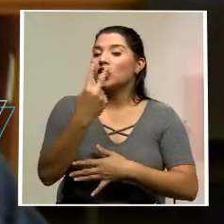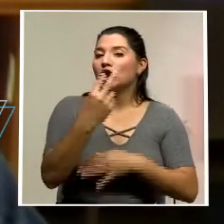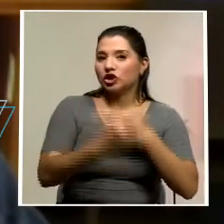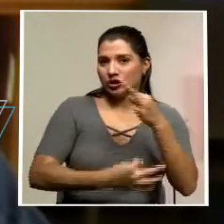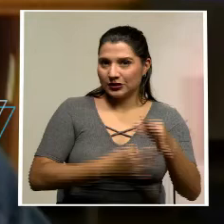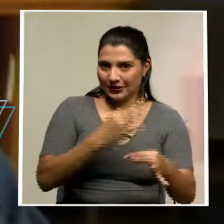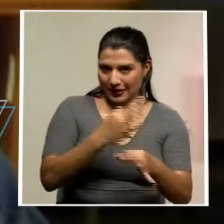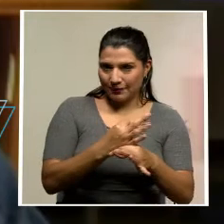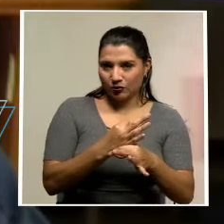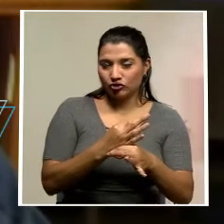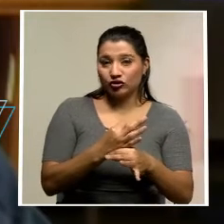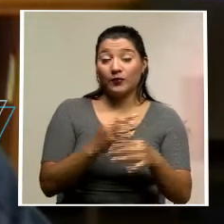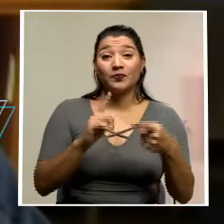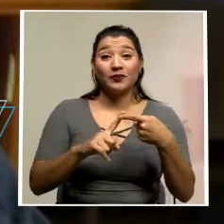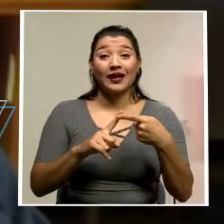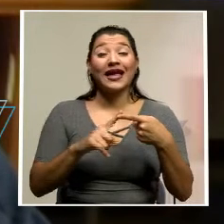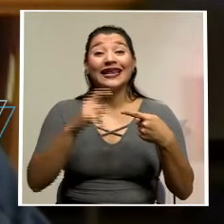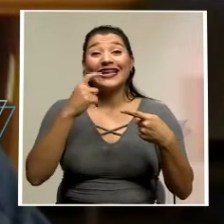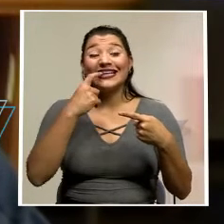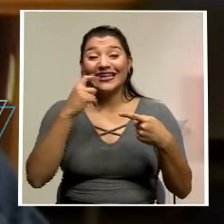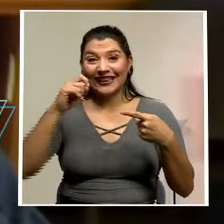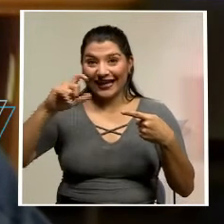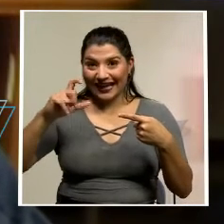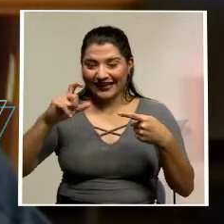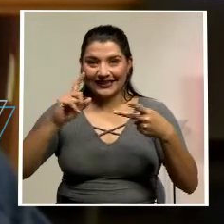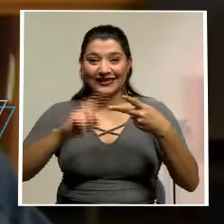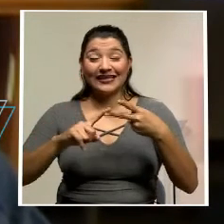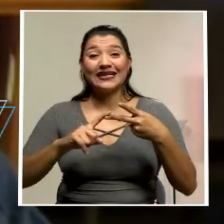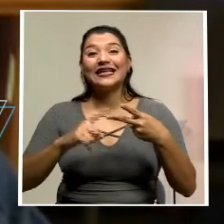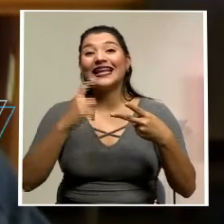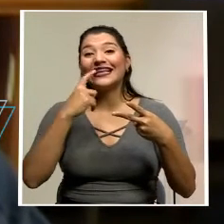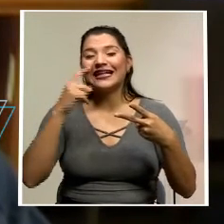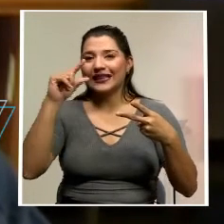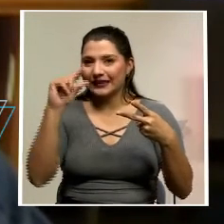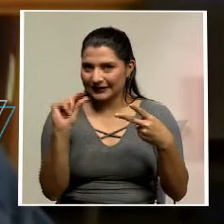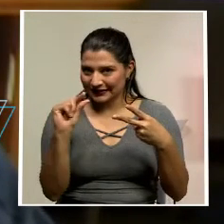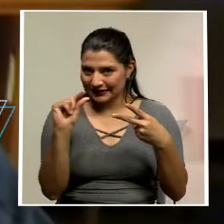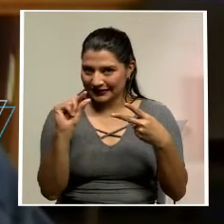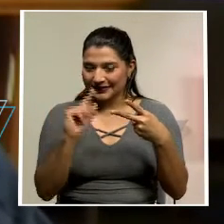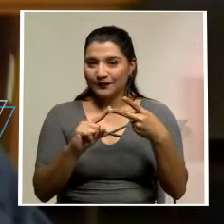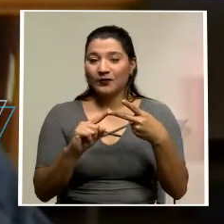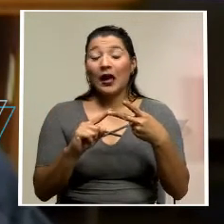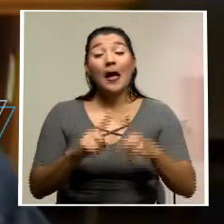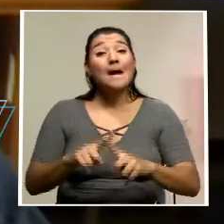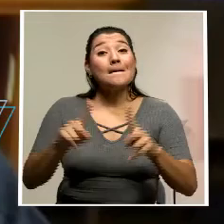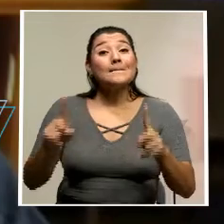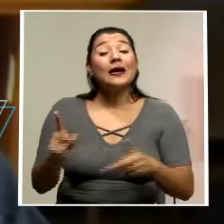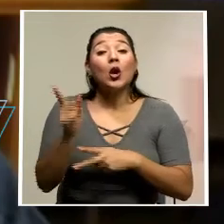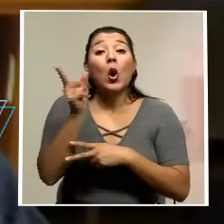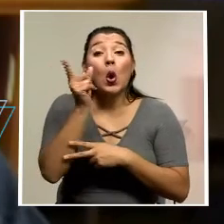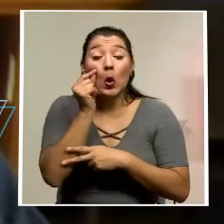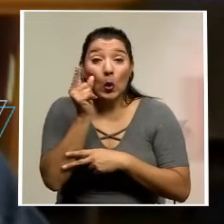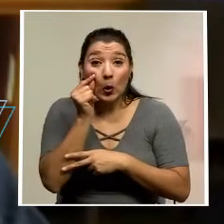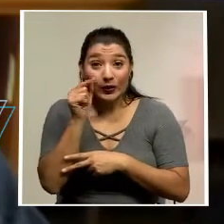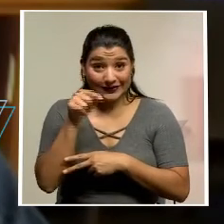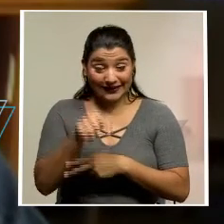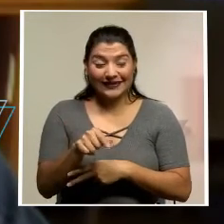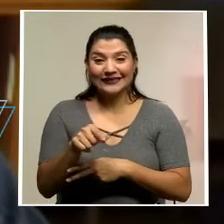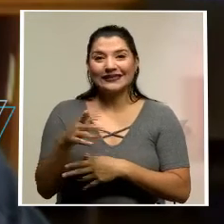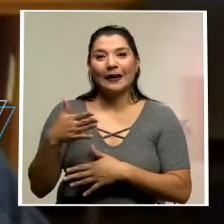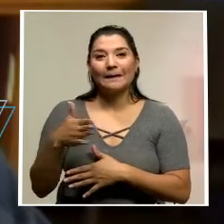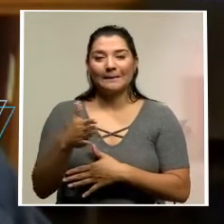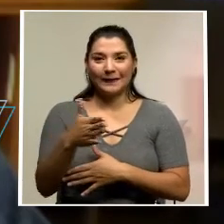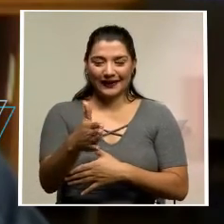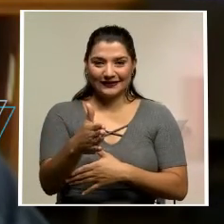especies. El pez sierra de dientes grandes y el pez sierra de dientes pequeños. Lo curioso de estos peces,